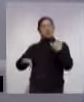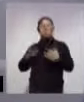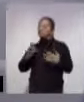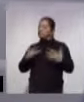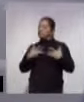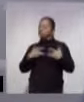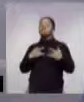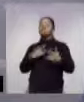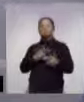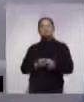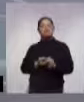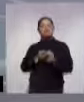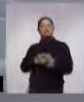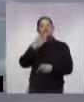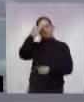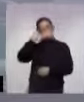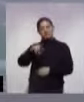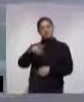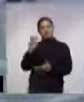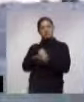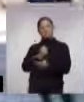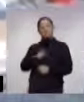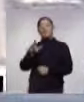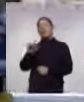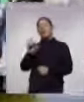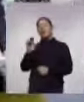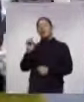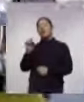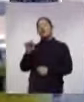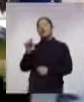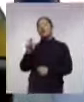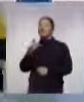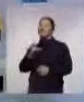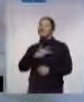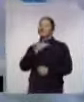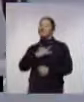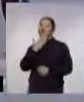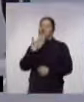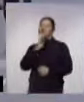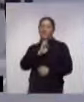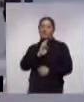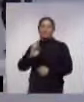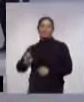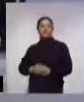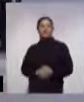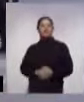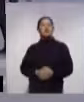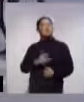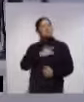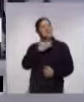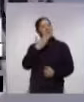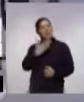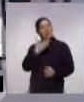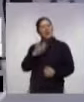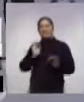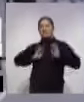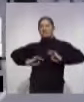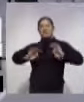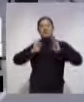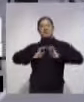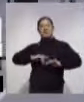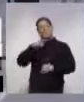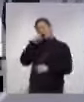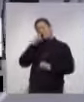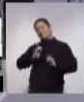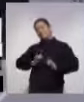mantener la ventaja y llevarse el triunfo. Leonel López Lara se mostró complacido por el resultado. Nos sentimos bien, tranquilos, estamos orgullosos